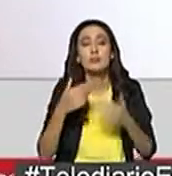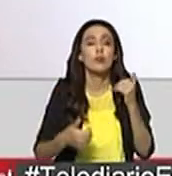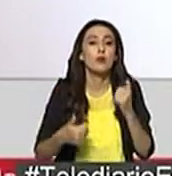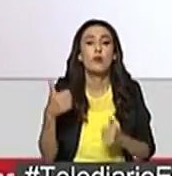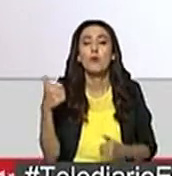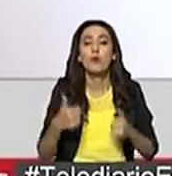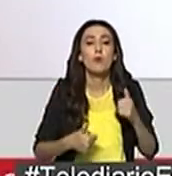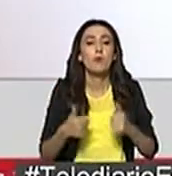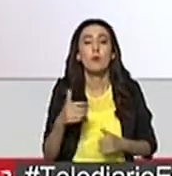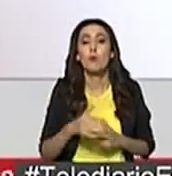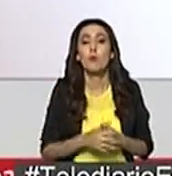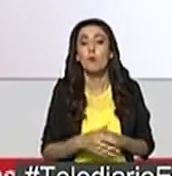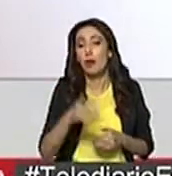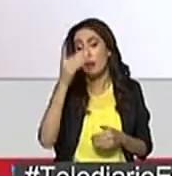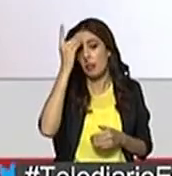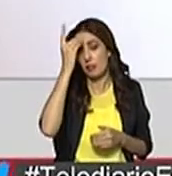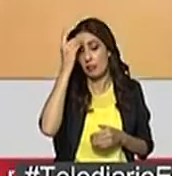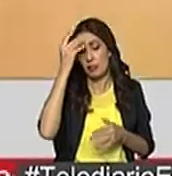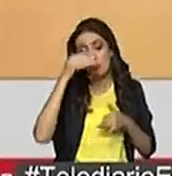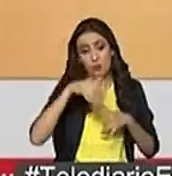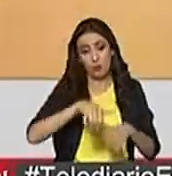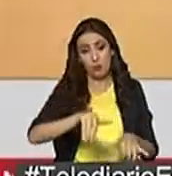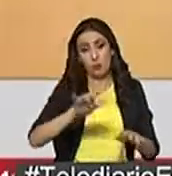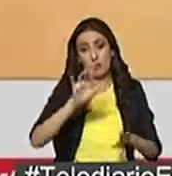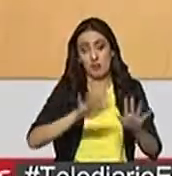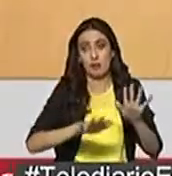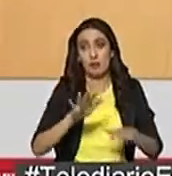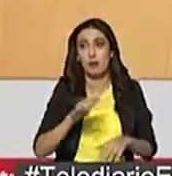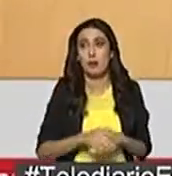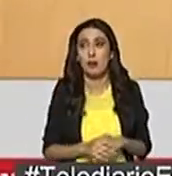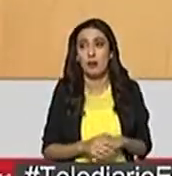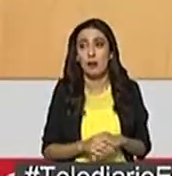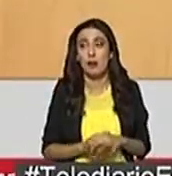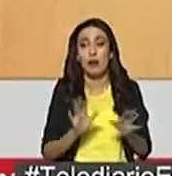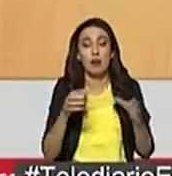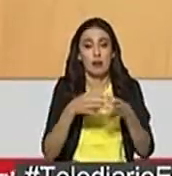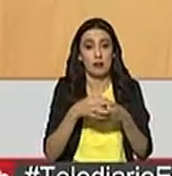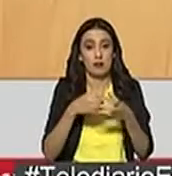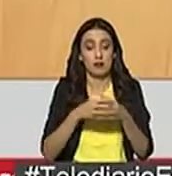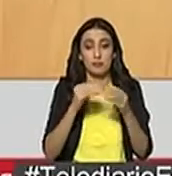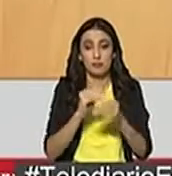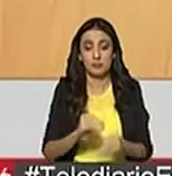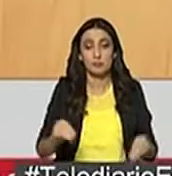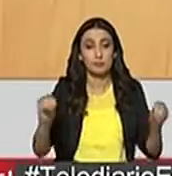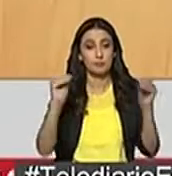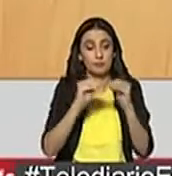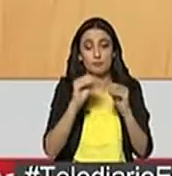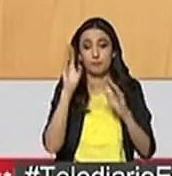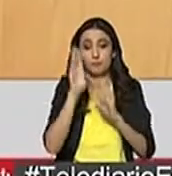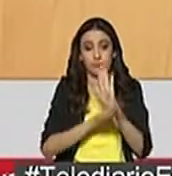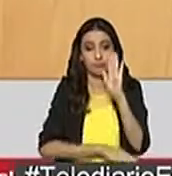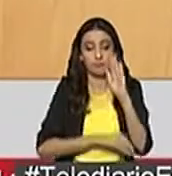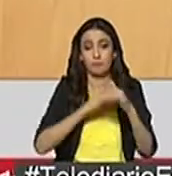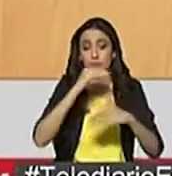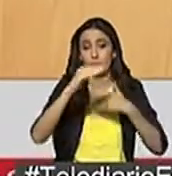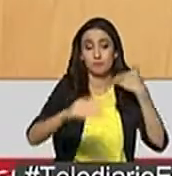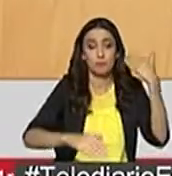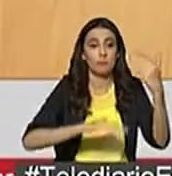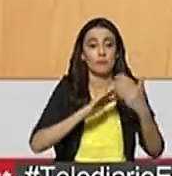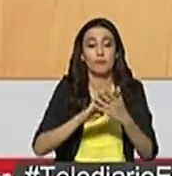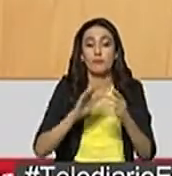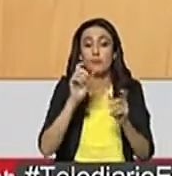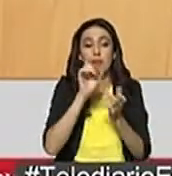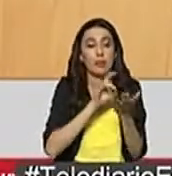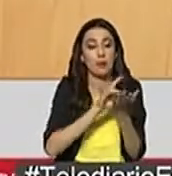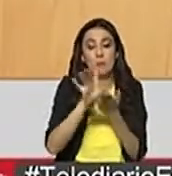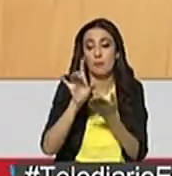pagar la deuda que se vence. La alternativa va a ser un ajuste mucho más drástico por el lado de reducción de personal y reducción